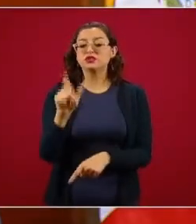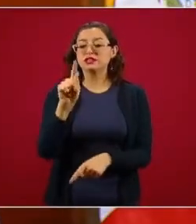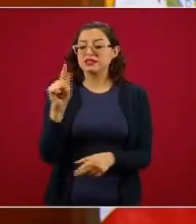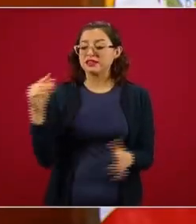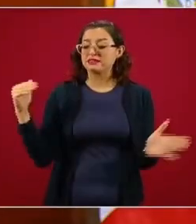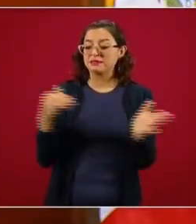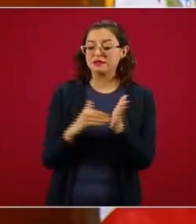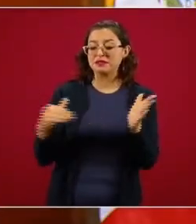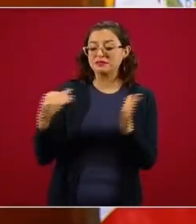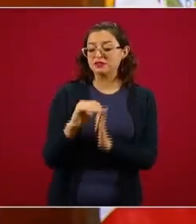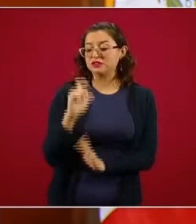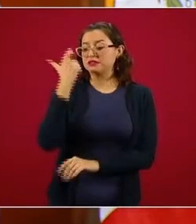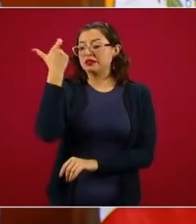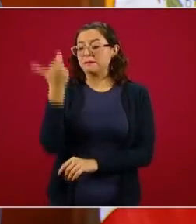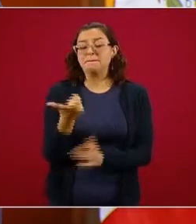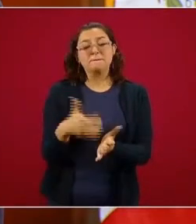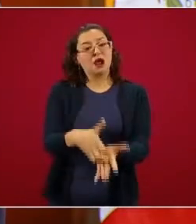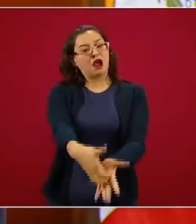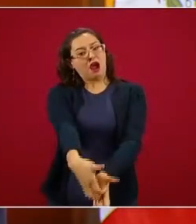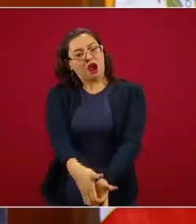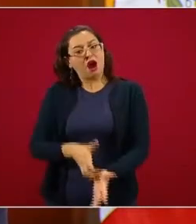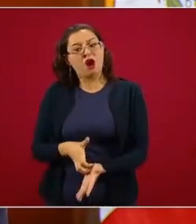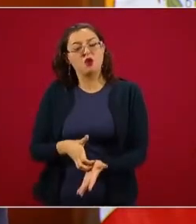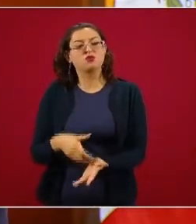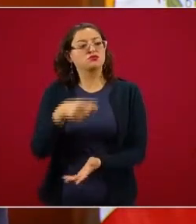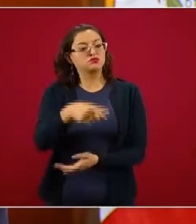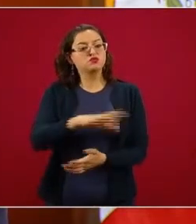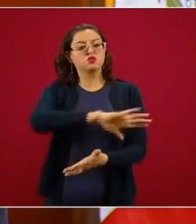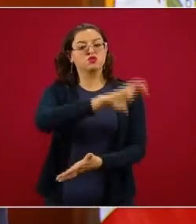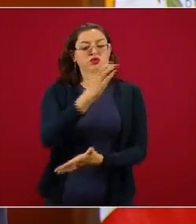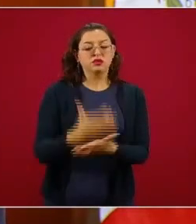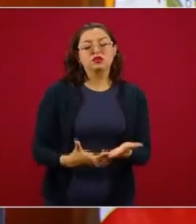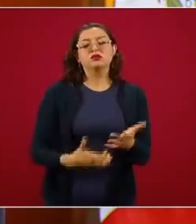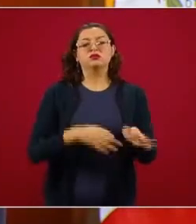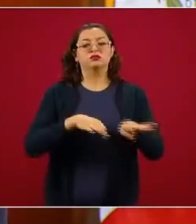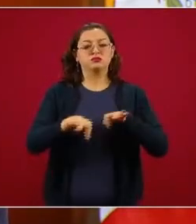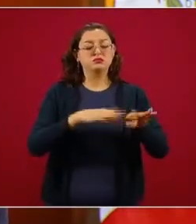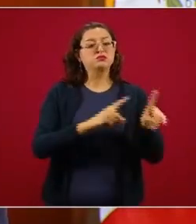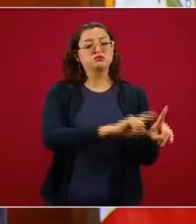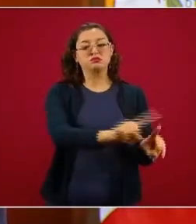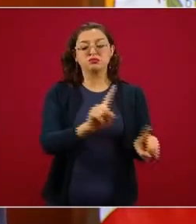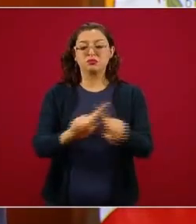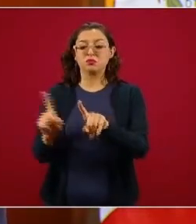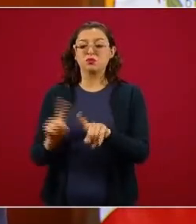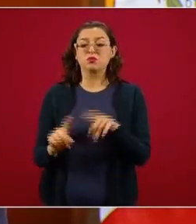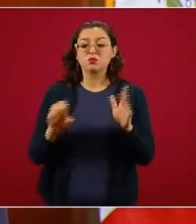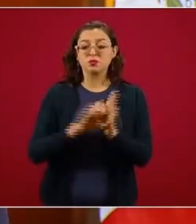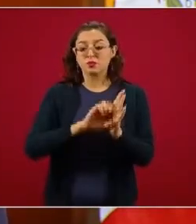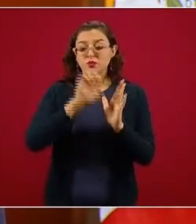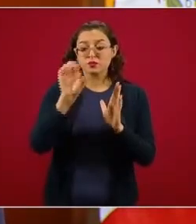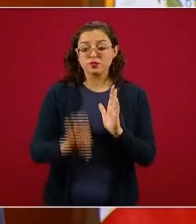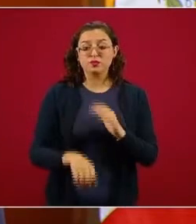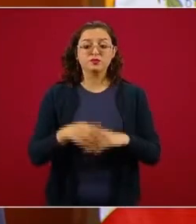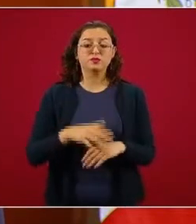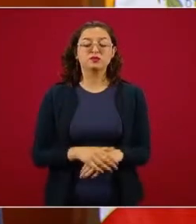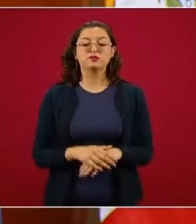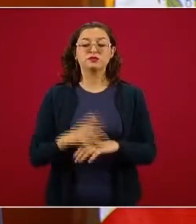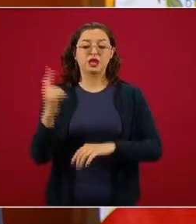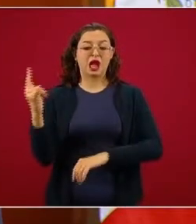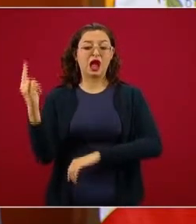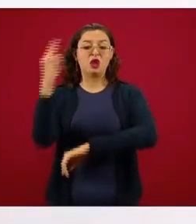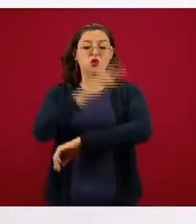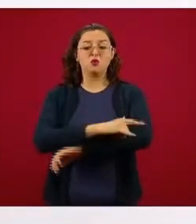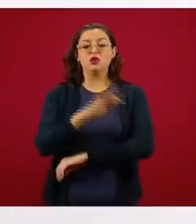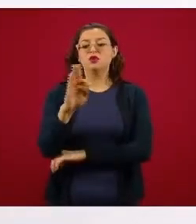y contratos de obras y servicios. Un ejemplo, el aeropuerto Felipe